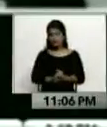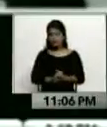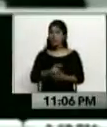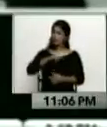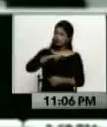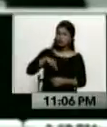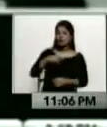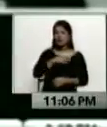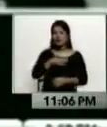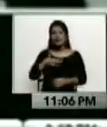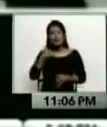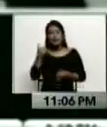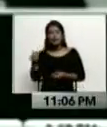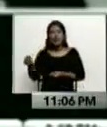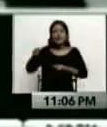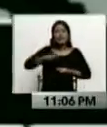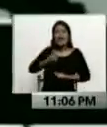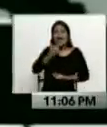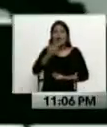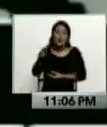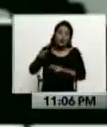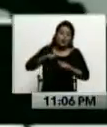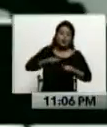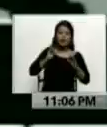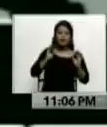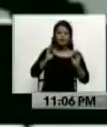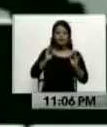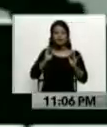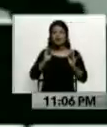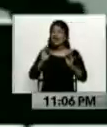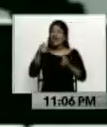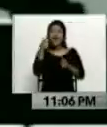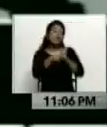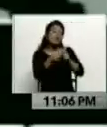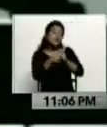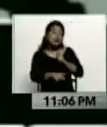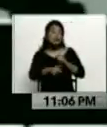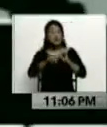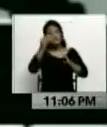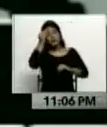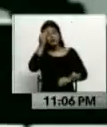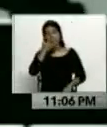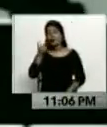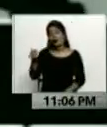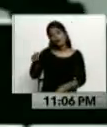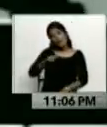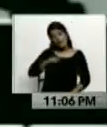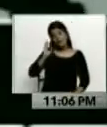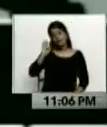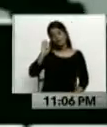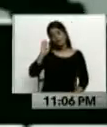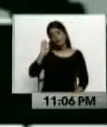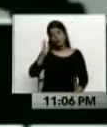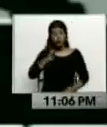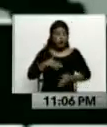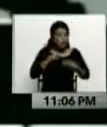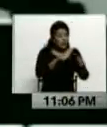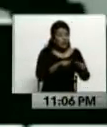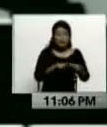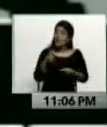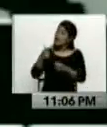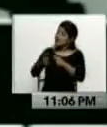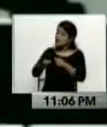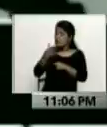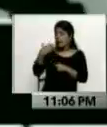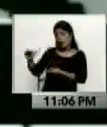este una contribución si trae efectivo es mejor aj